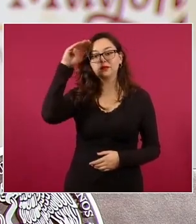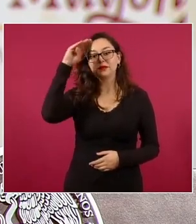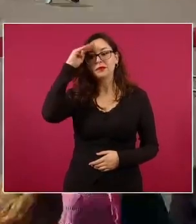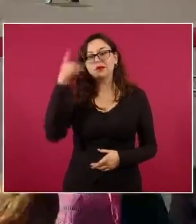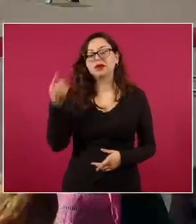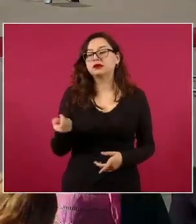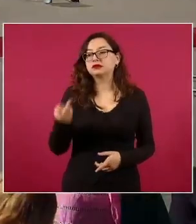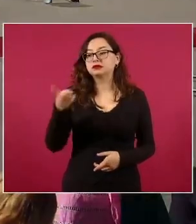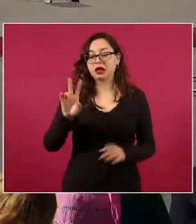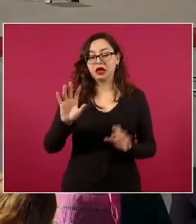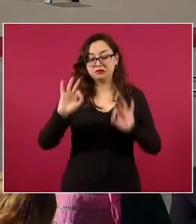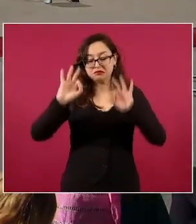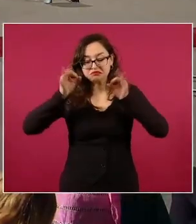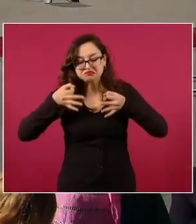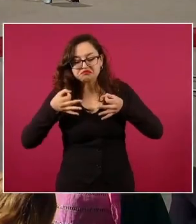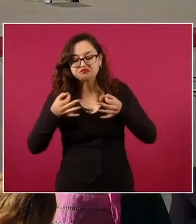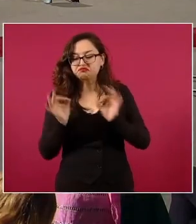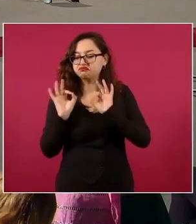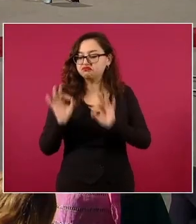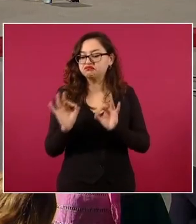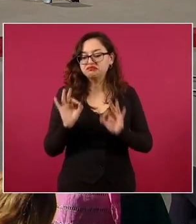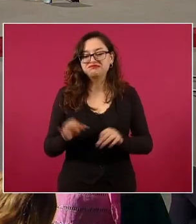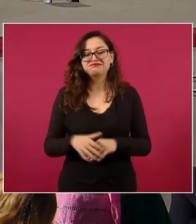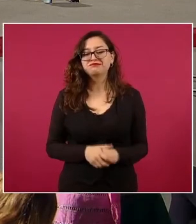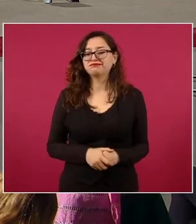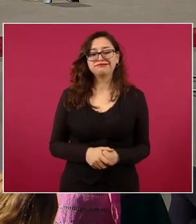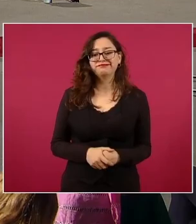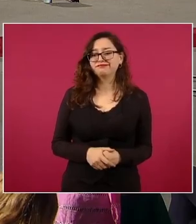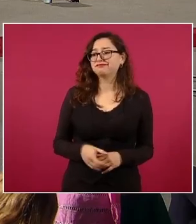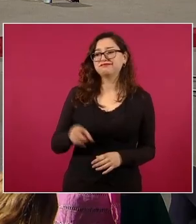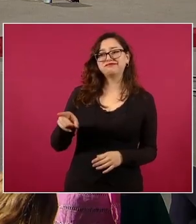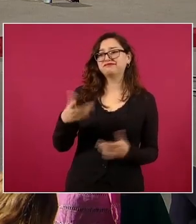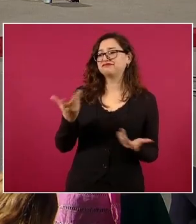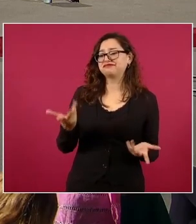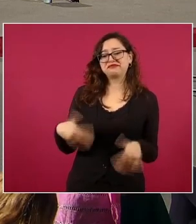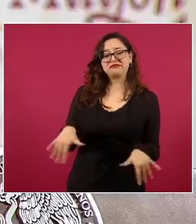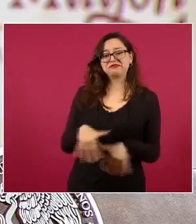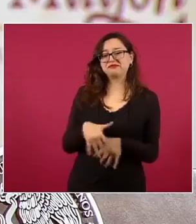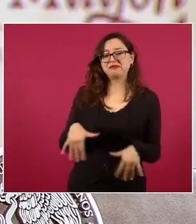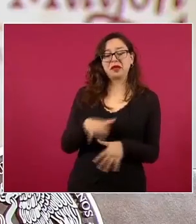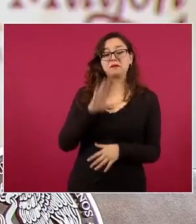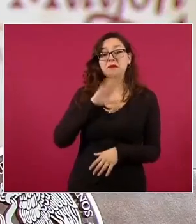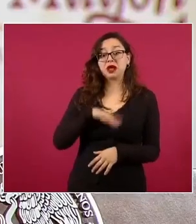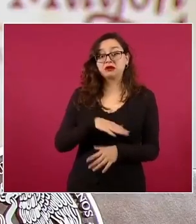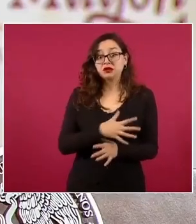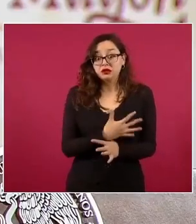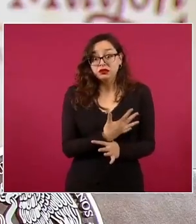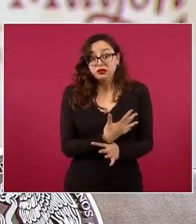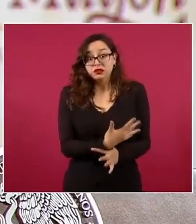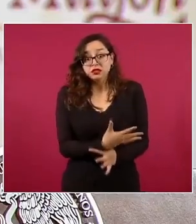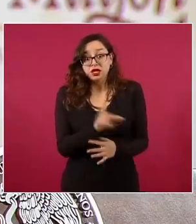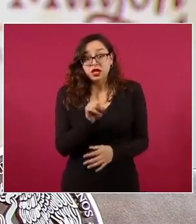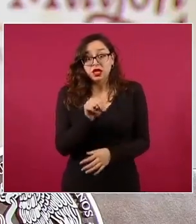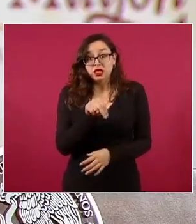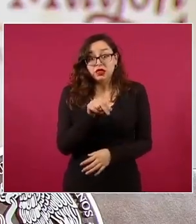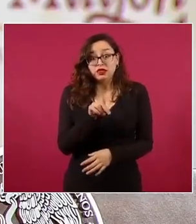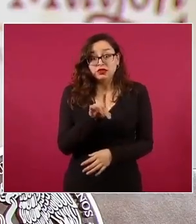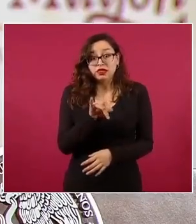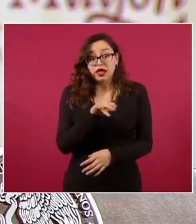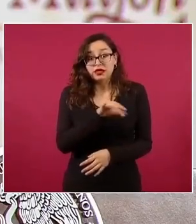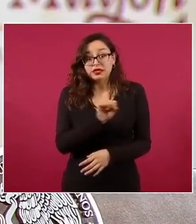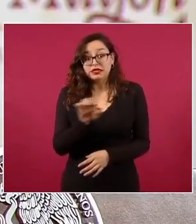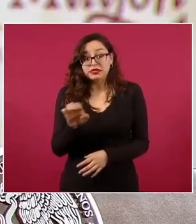champán, cuando no es ni envase de frutti. Eso dijo Denise Dresser en